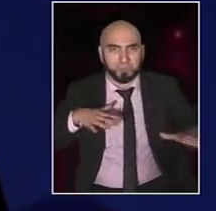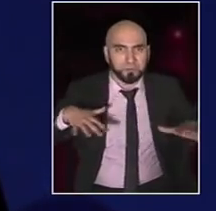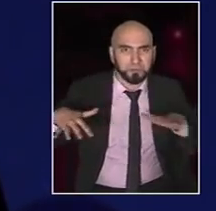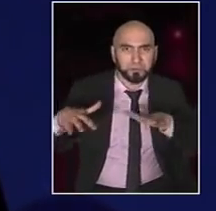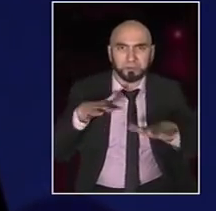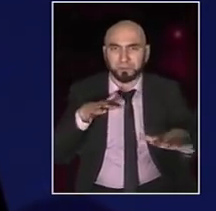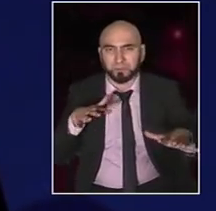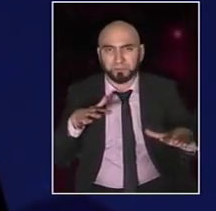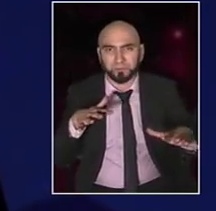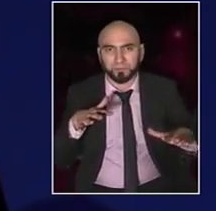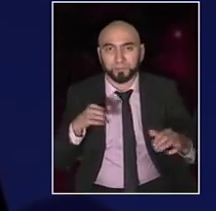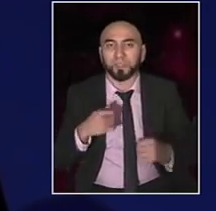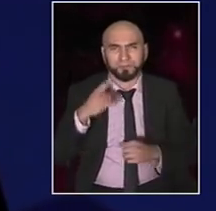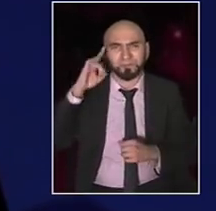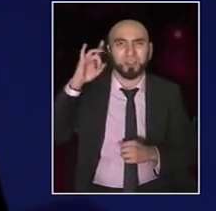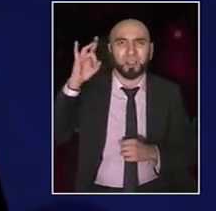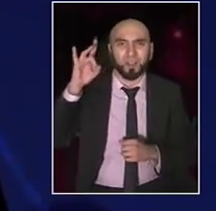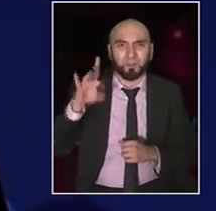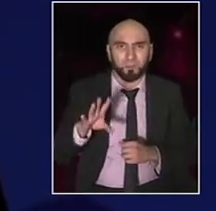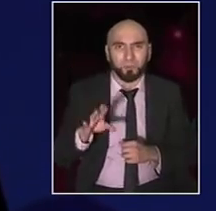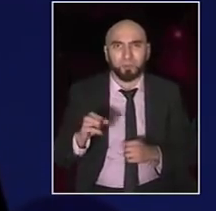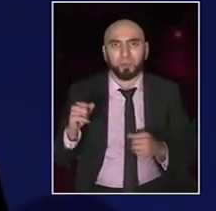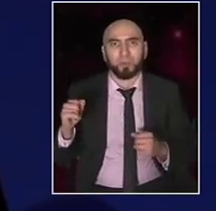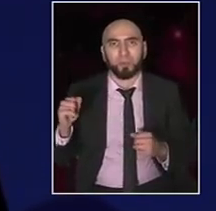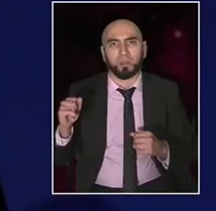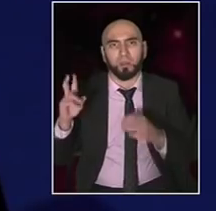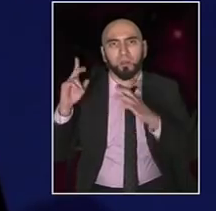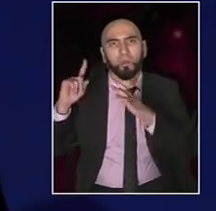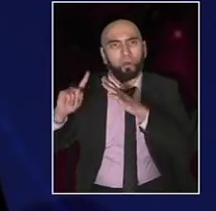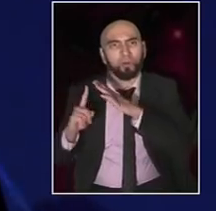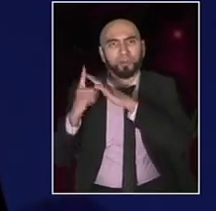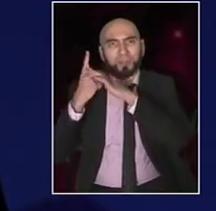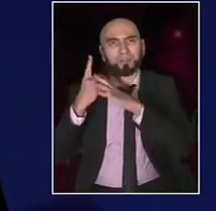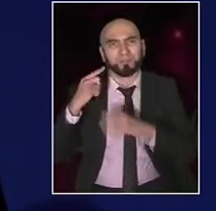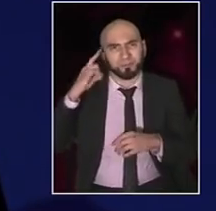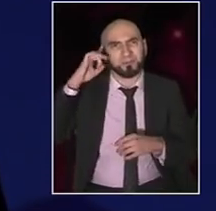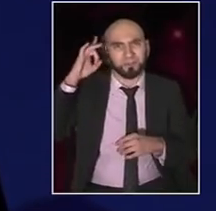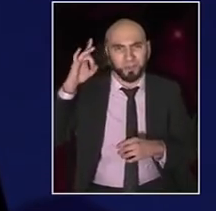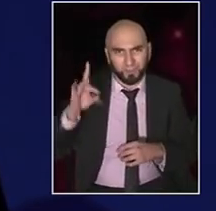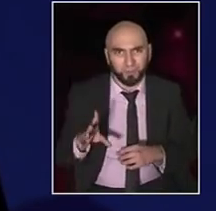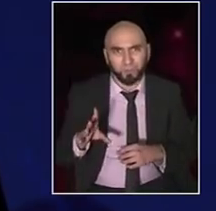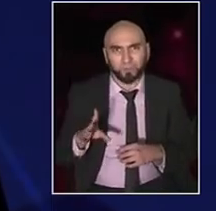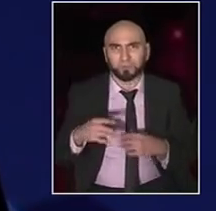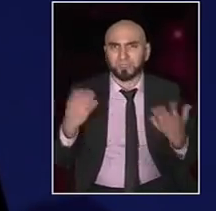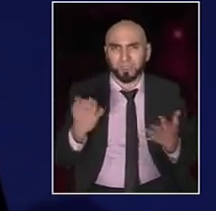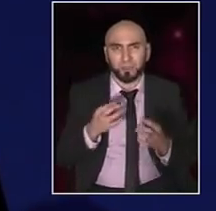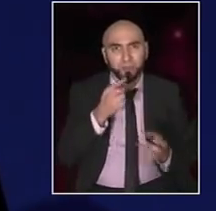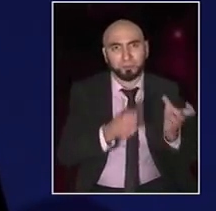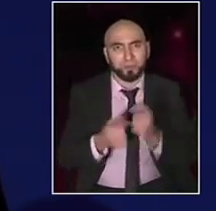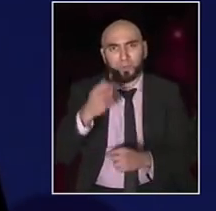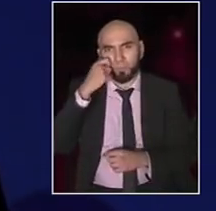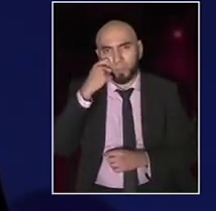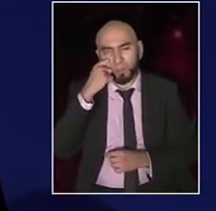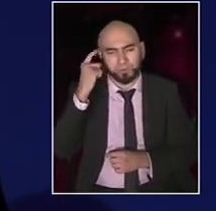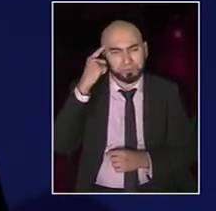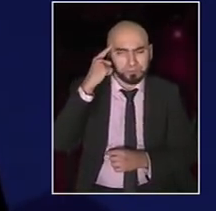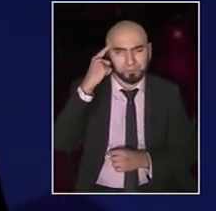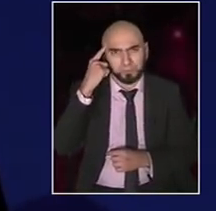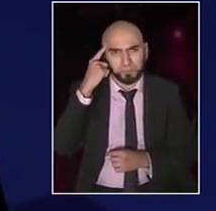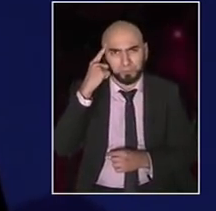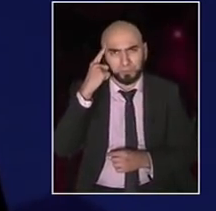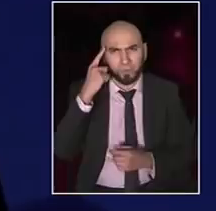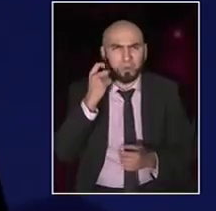Sabemos que desde su origen, o por lo menos desde que sabemos de su existencia en la Tierra, los seres humanos se han preguntado en qué mundo